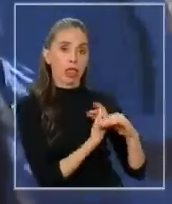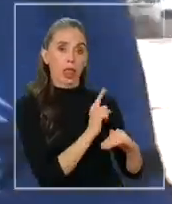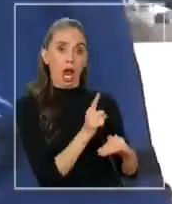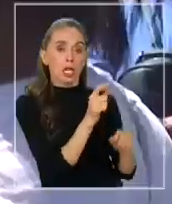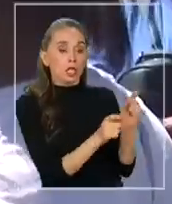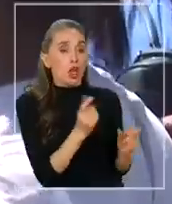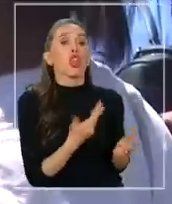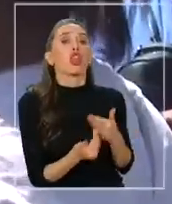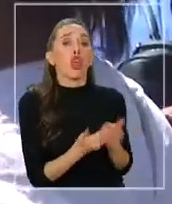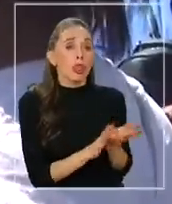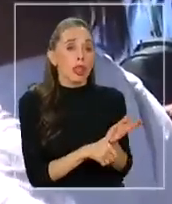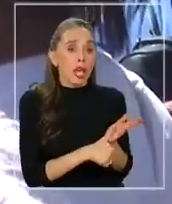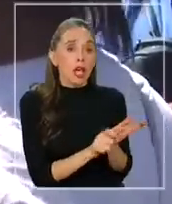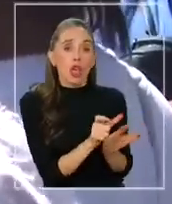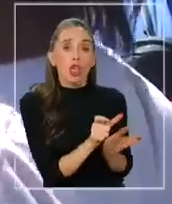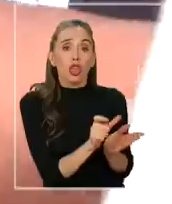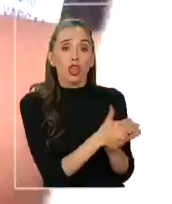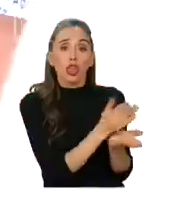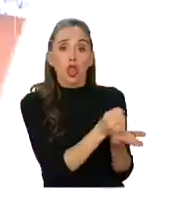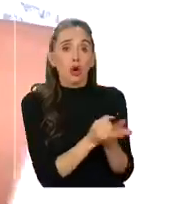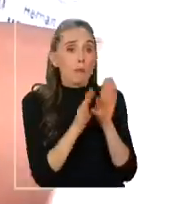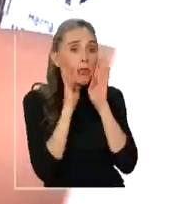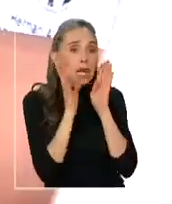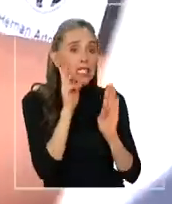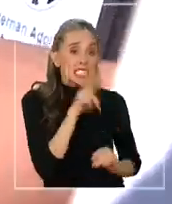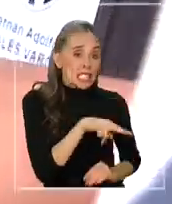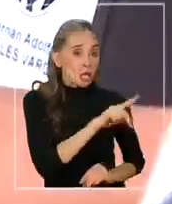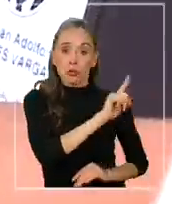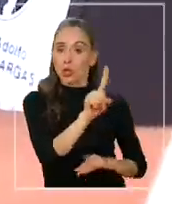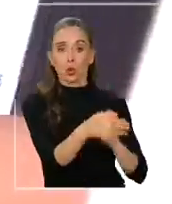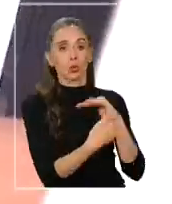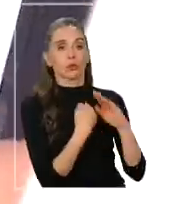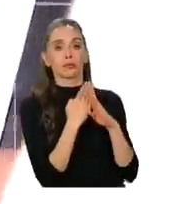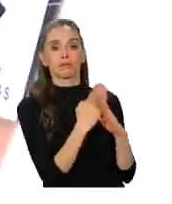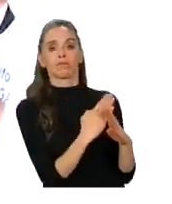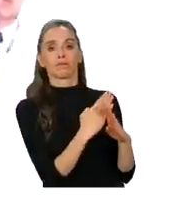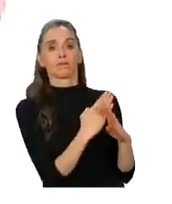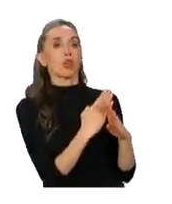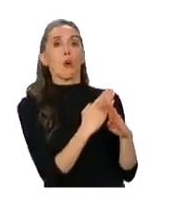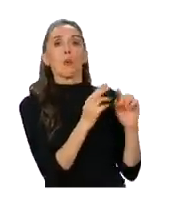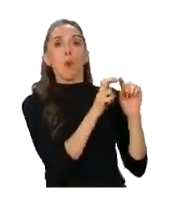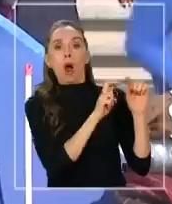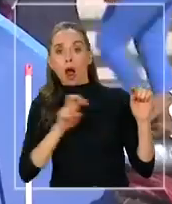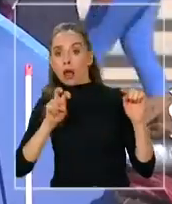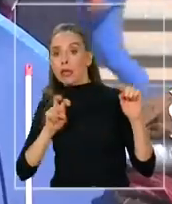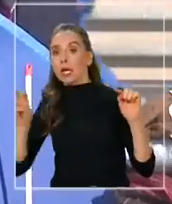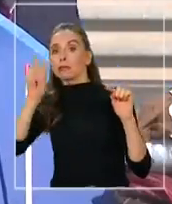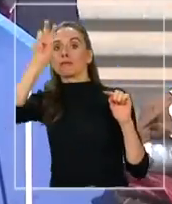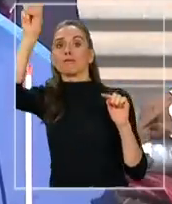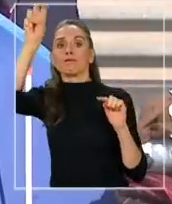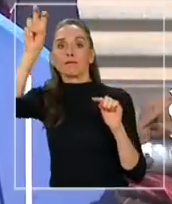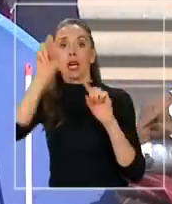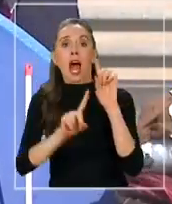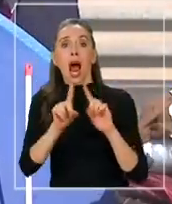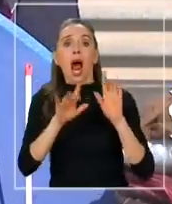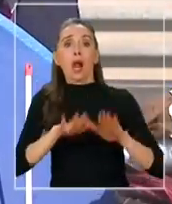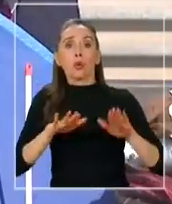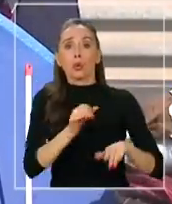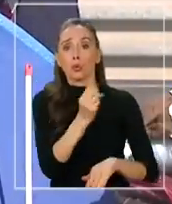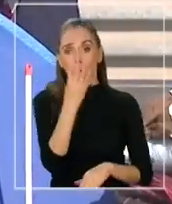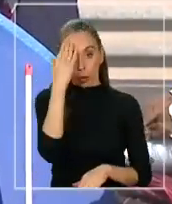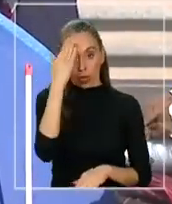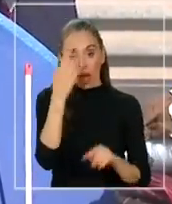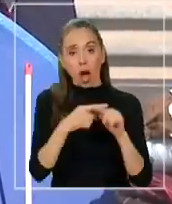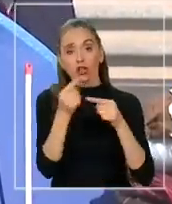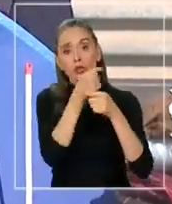quienes no cuenten con su documentación al día, imposibilitando su tránsito. Algunos llevan días y